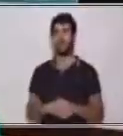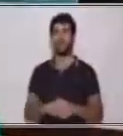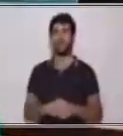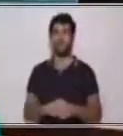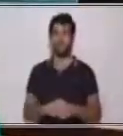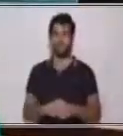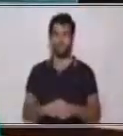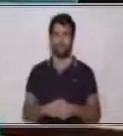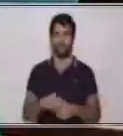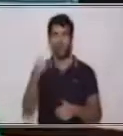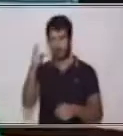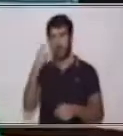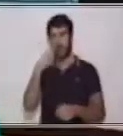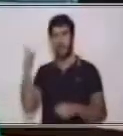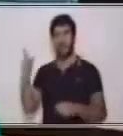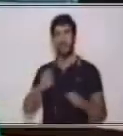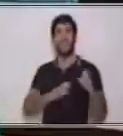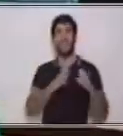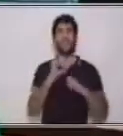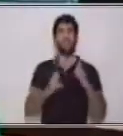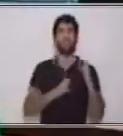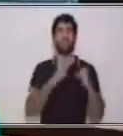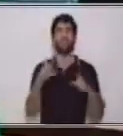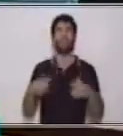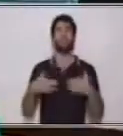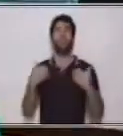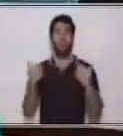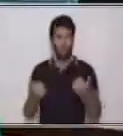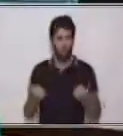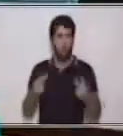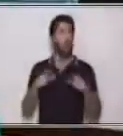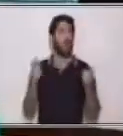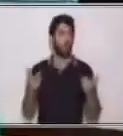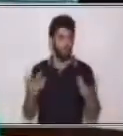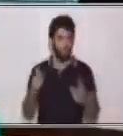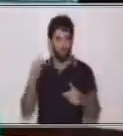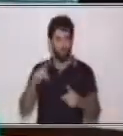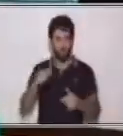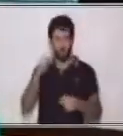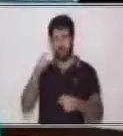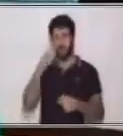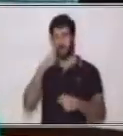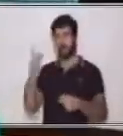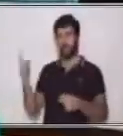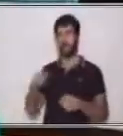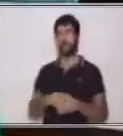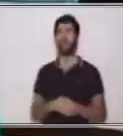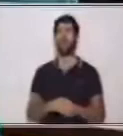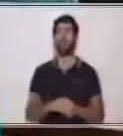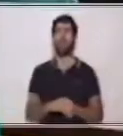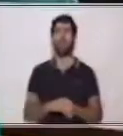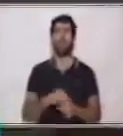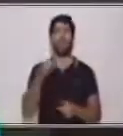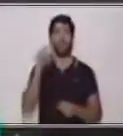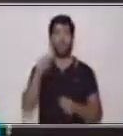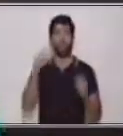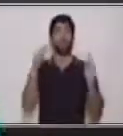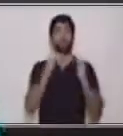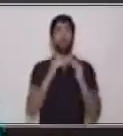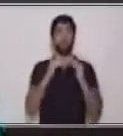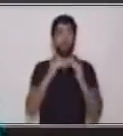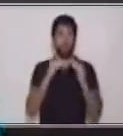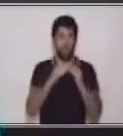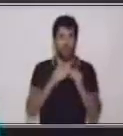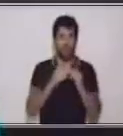Vamos a ver cómo están tus emociones el día de hoy. La voy a girar y tienes que, en tu casita, con el adulto que